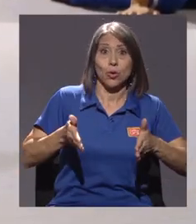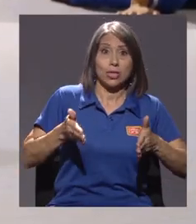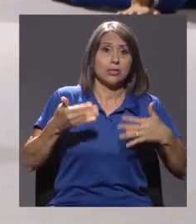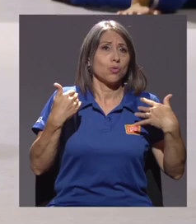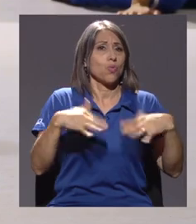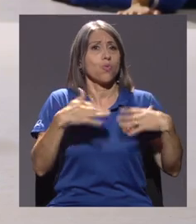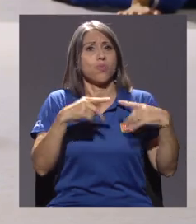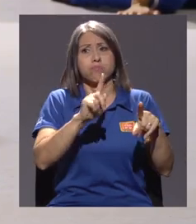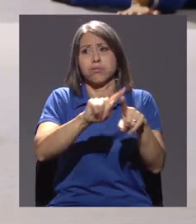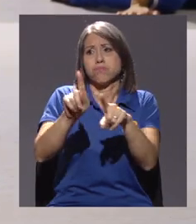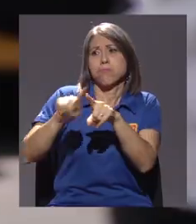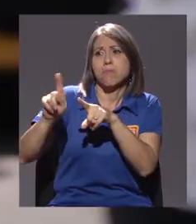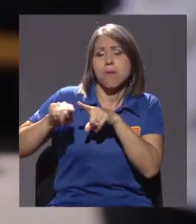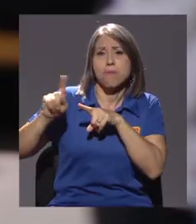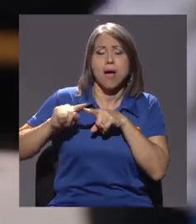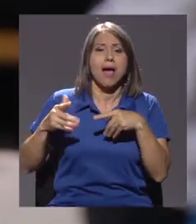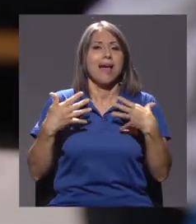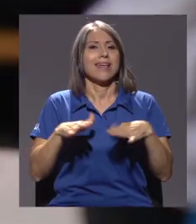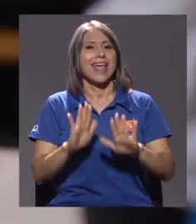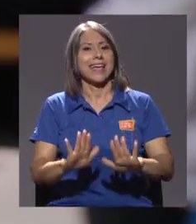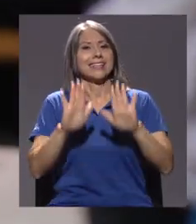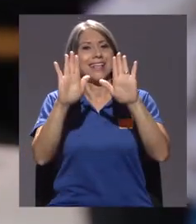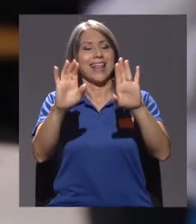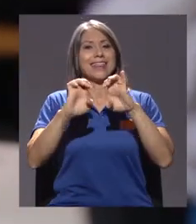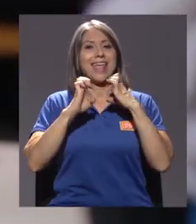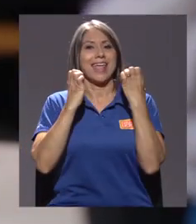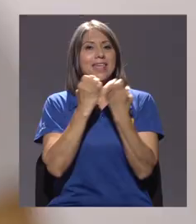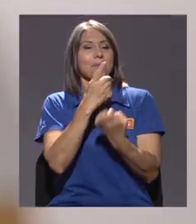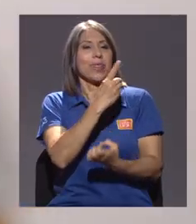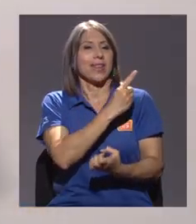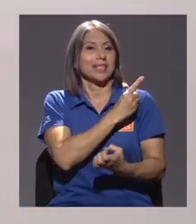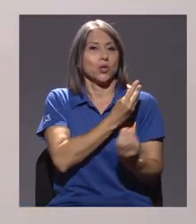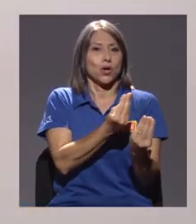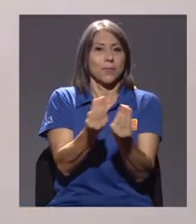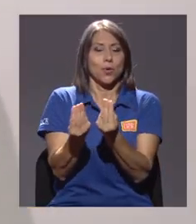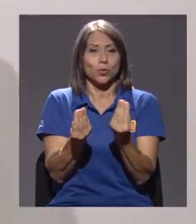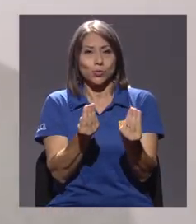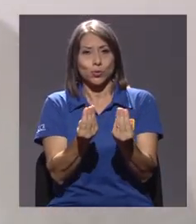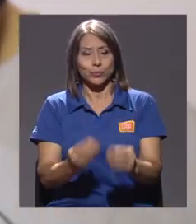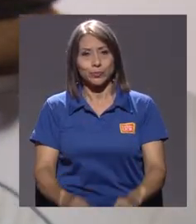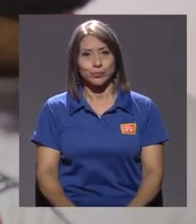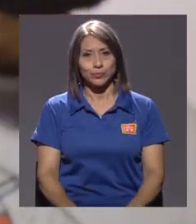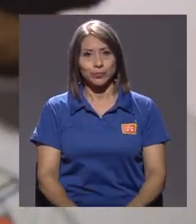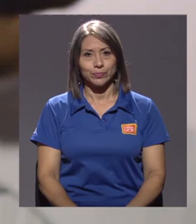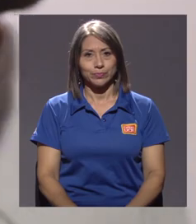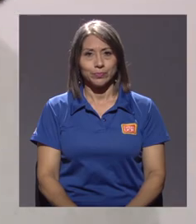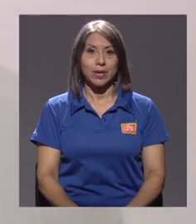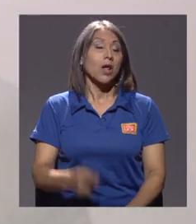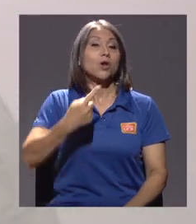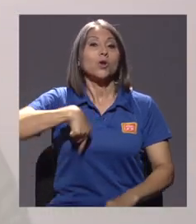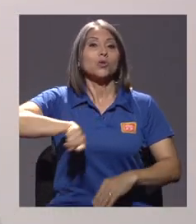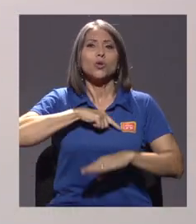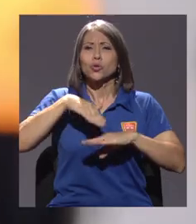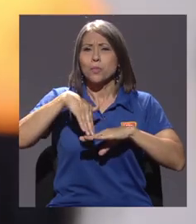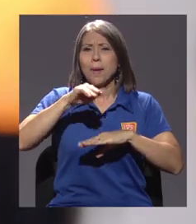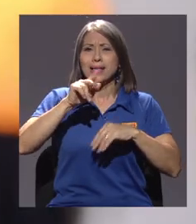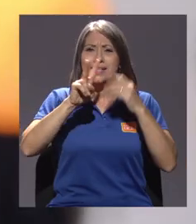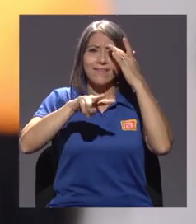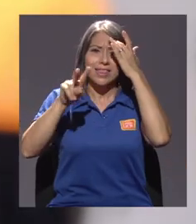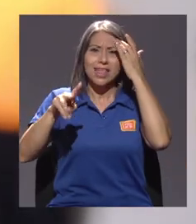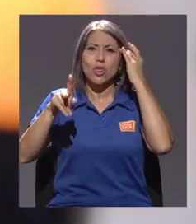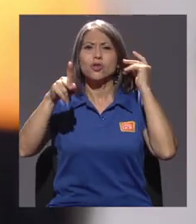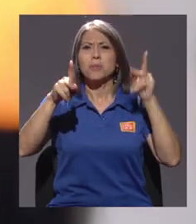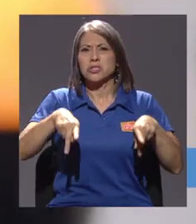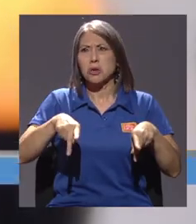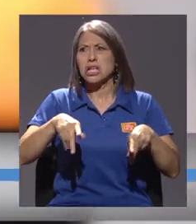amplio reparto de actores y un excelente equipo de dirección y producción. Somos más de 22